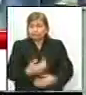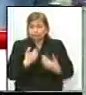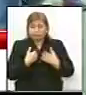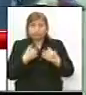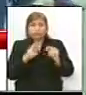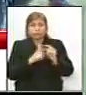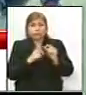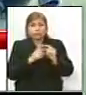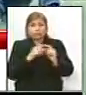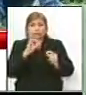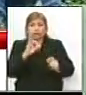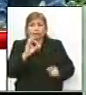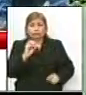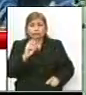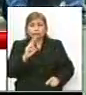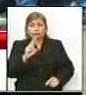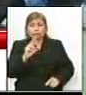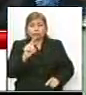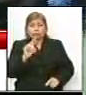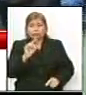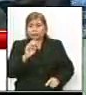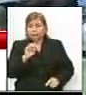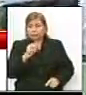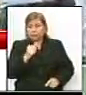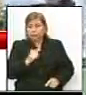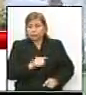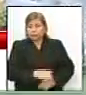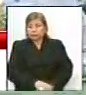don Fortunato Curo.